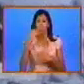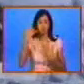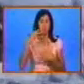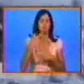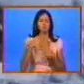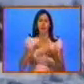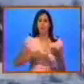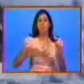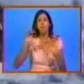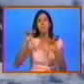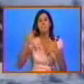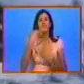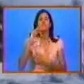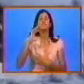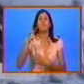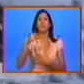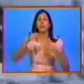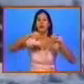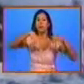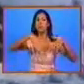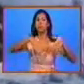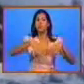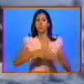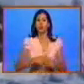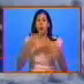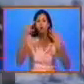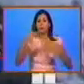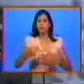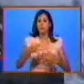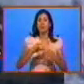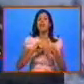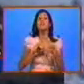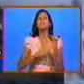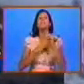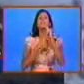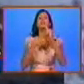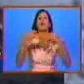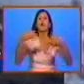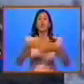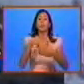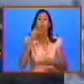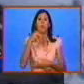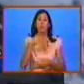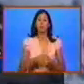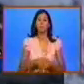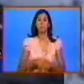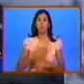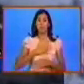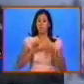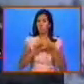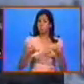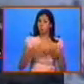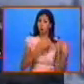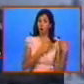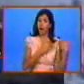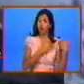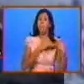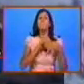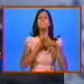Che. Hago formal renuncia de mis cargos en la dirección del partido, de mi puesto de